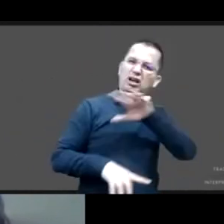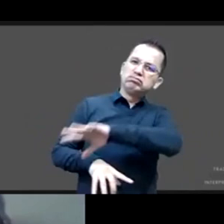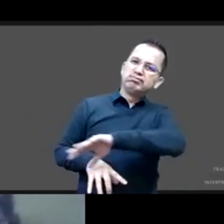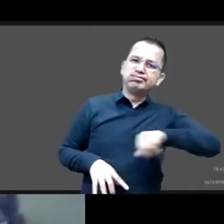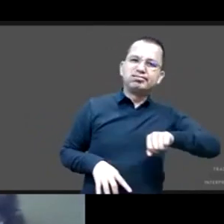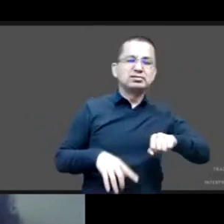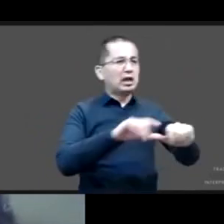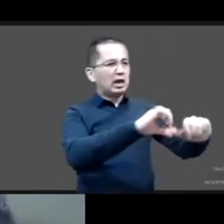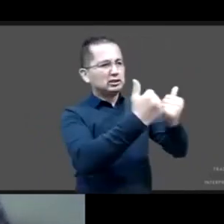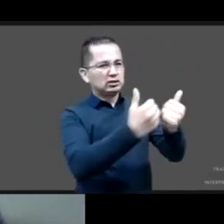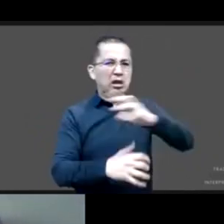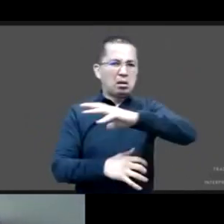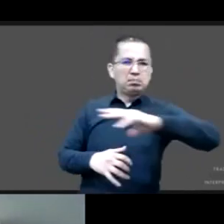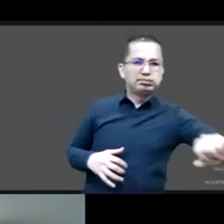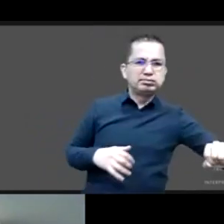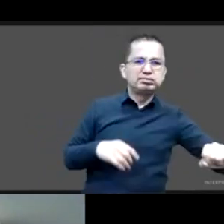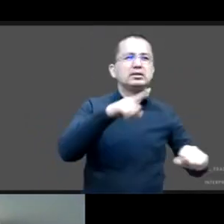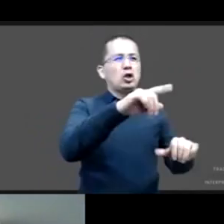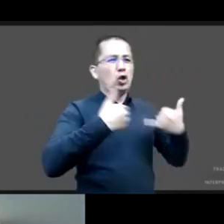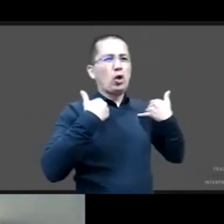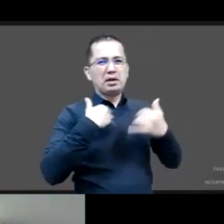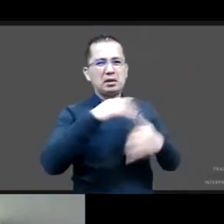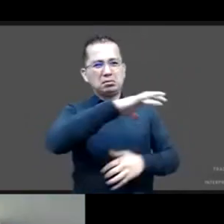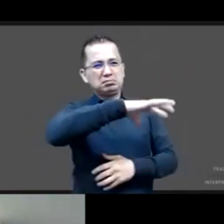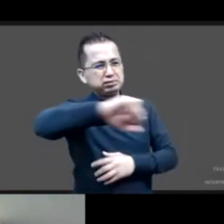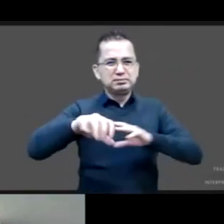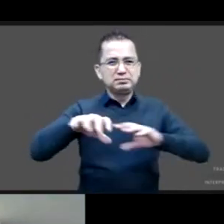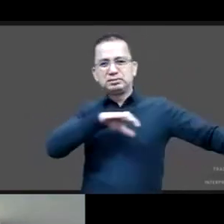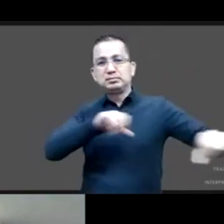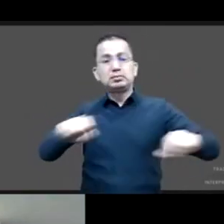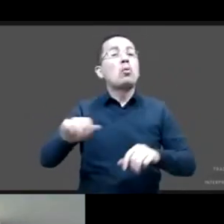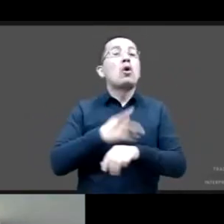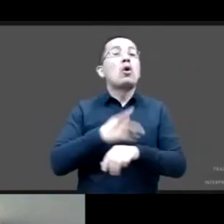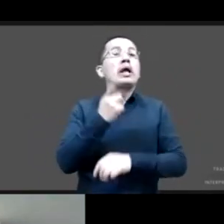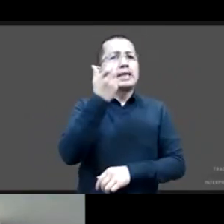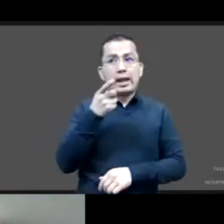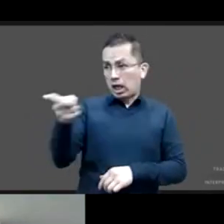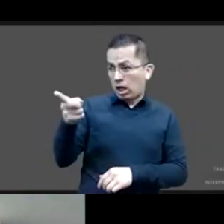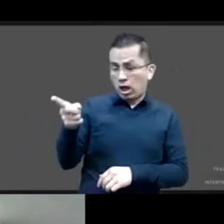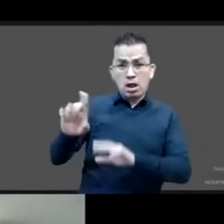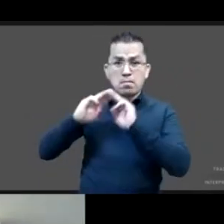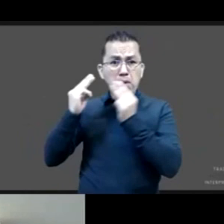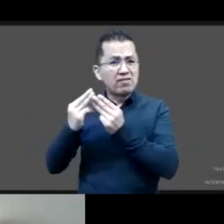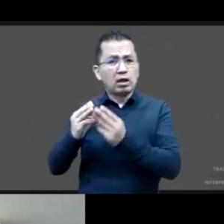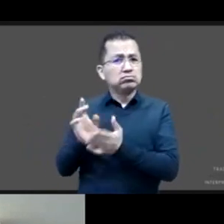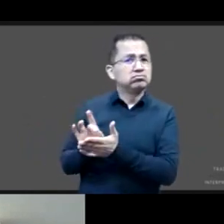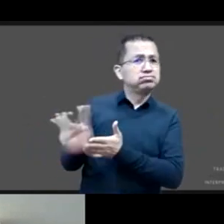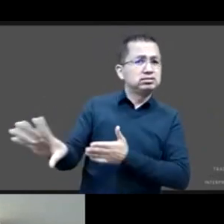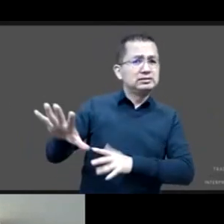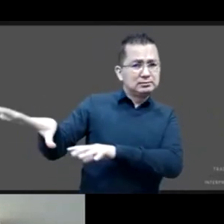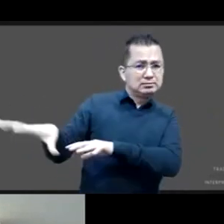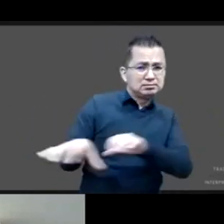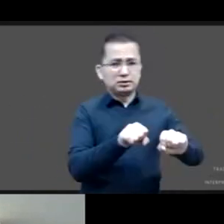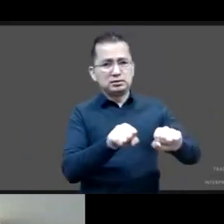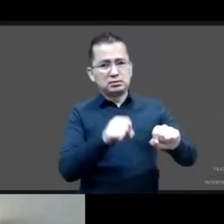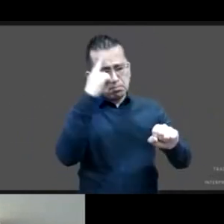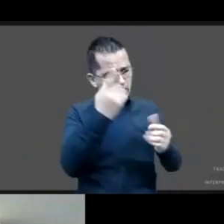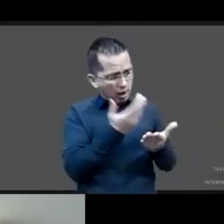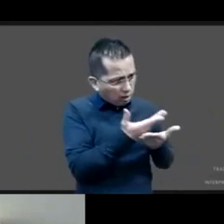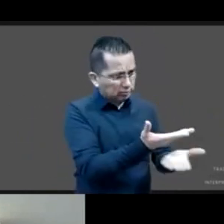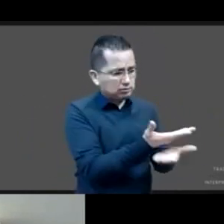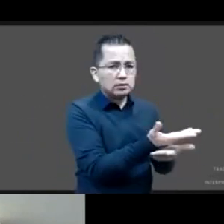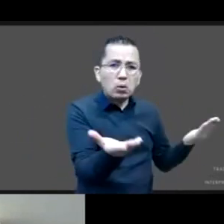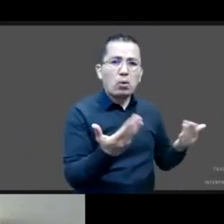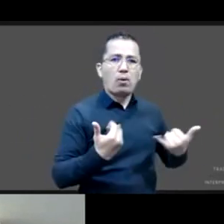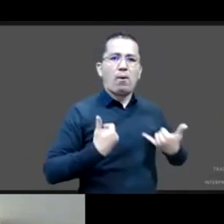organizaciones de jóvenes acción colectiva para recuperar el territorio es decir recuperar los espacios entonces esto que